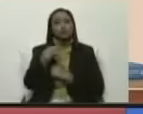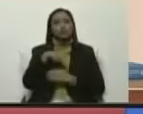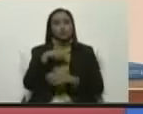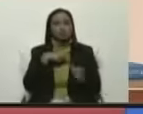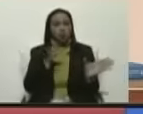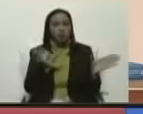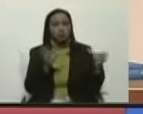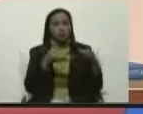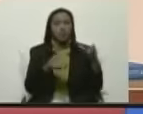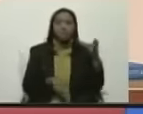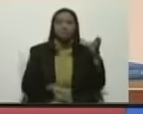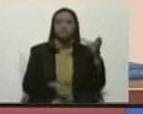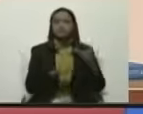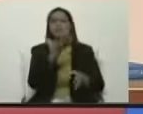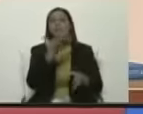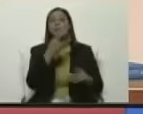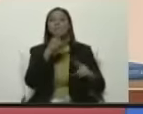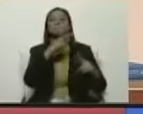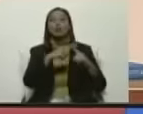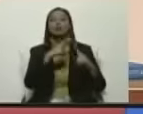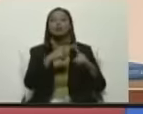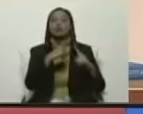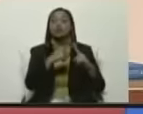Venezuela. Eso hay que pararlo.